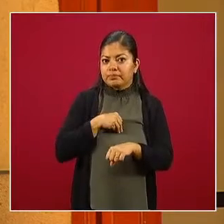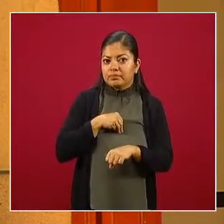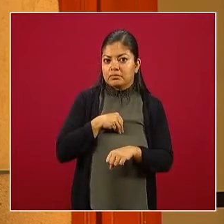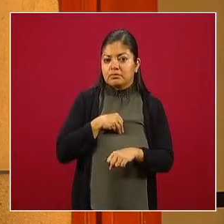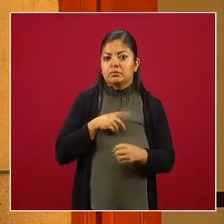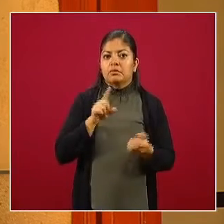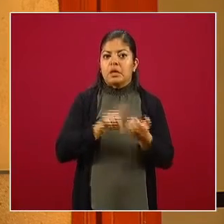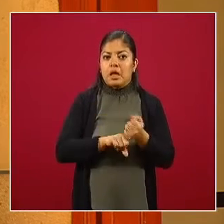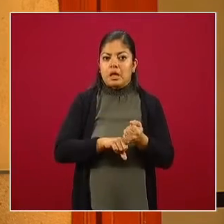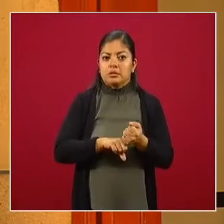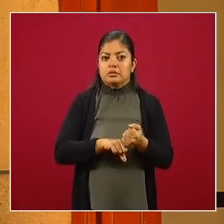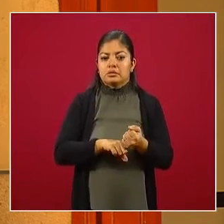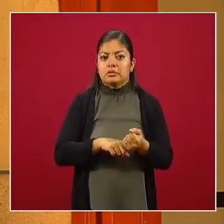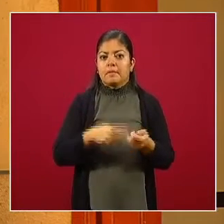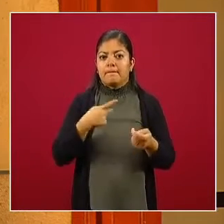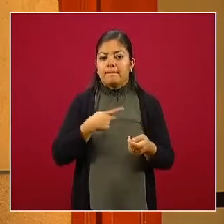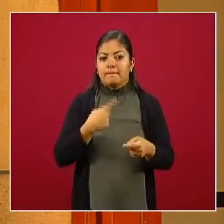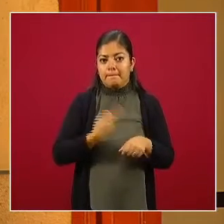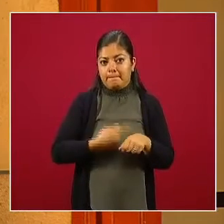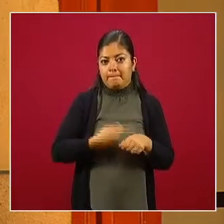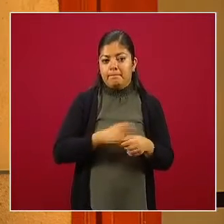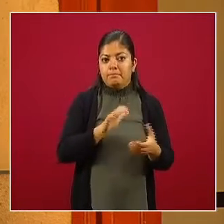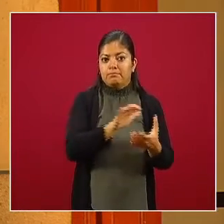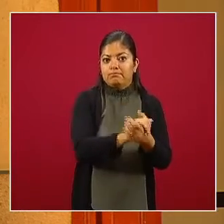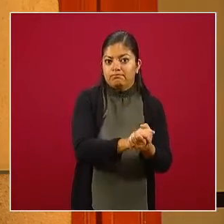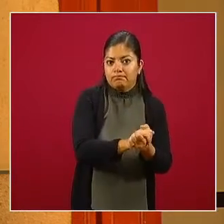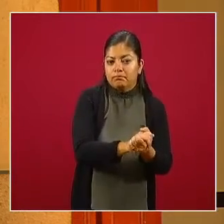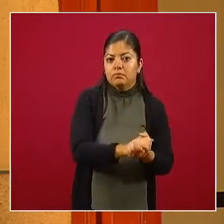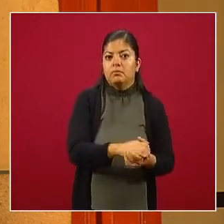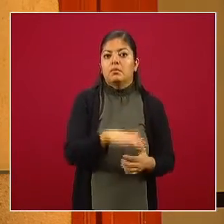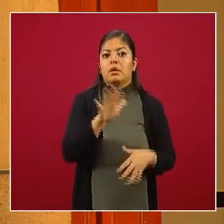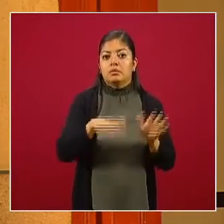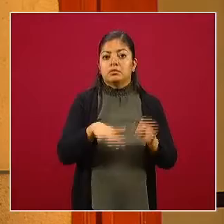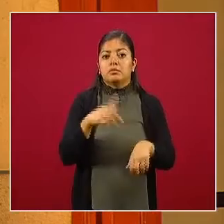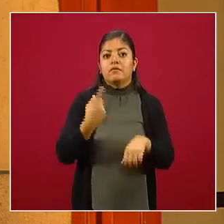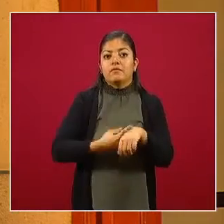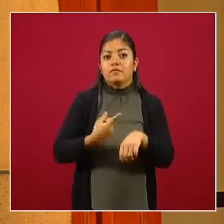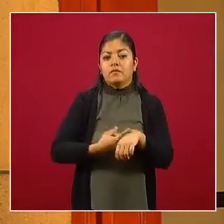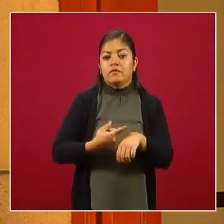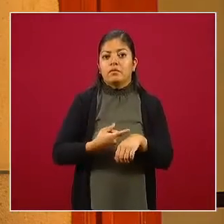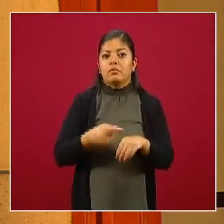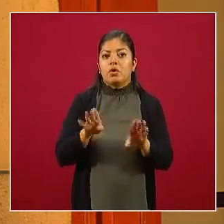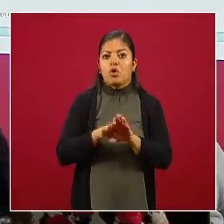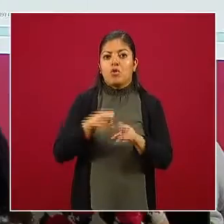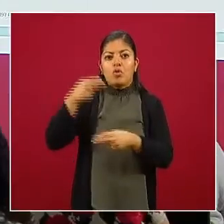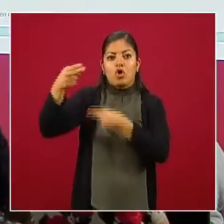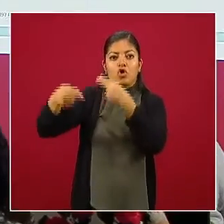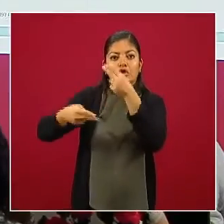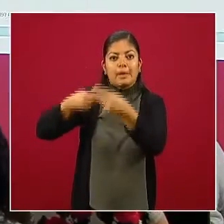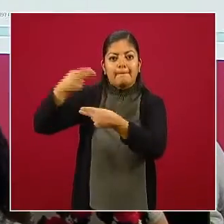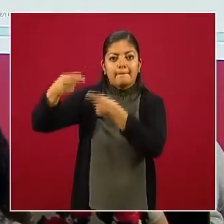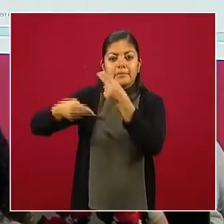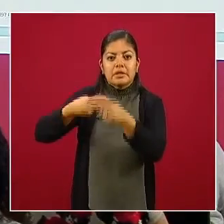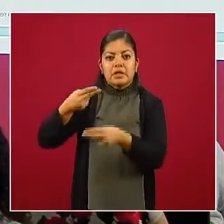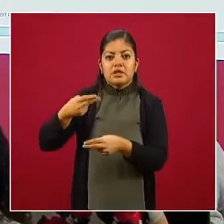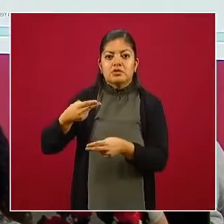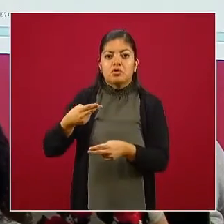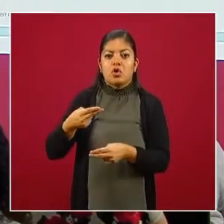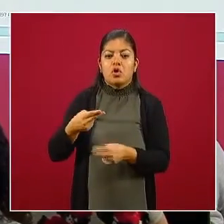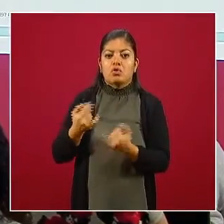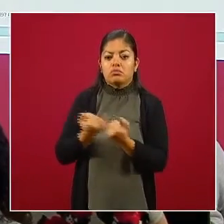por contacto directo, hay enfermedades que se transmiten por contaminación del